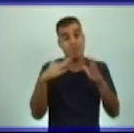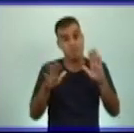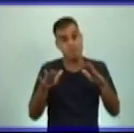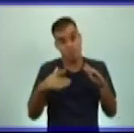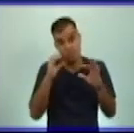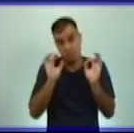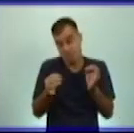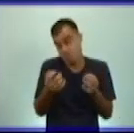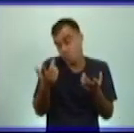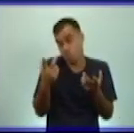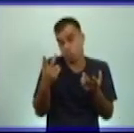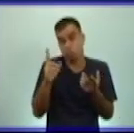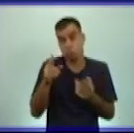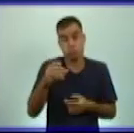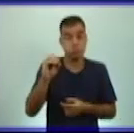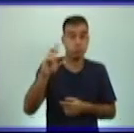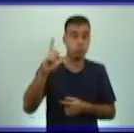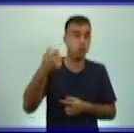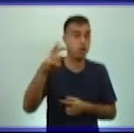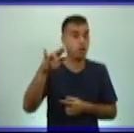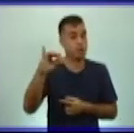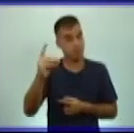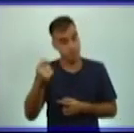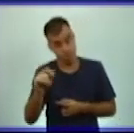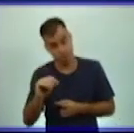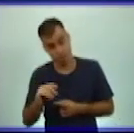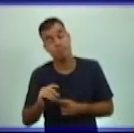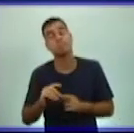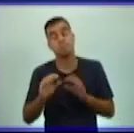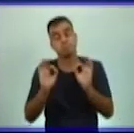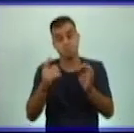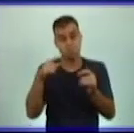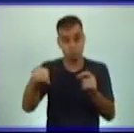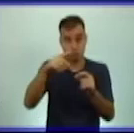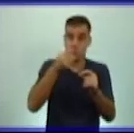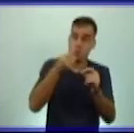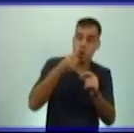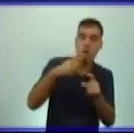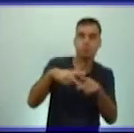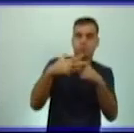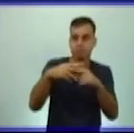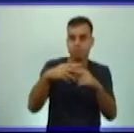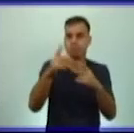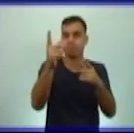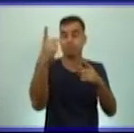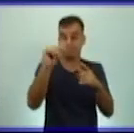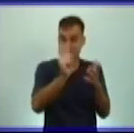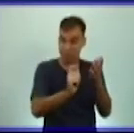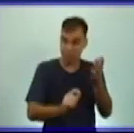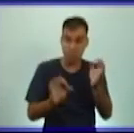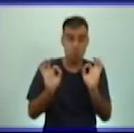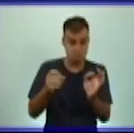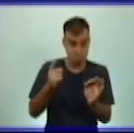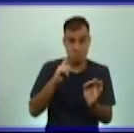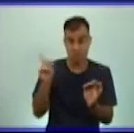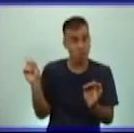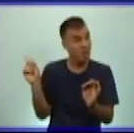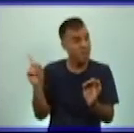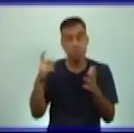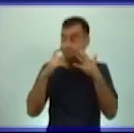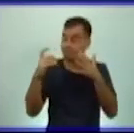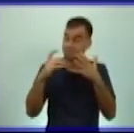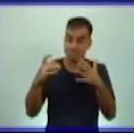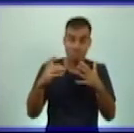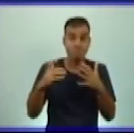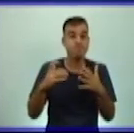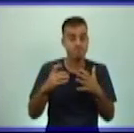enrollado? Y de esta manera usted puede resolver estos tipos de ejercicios que son muy importantes y que